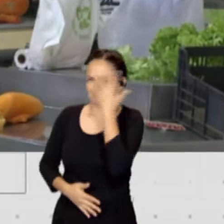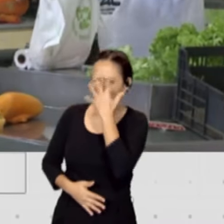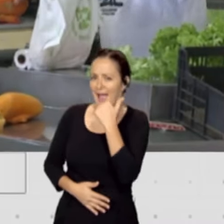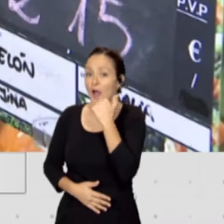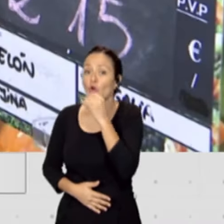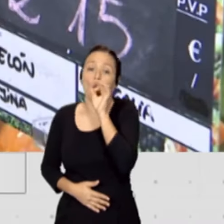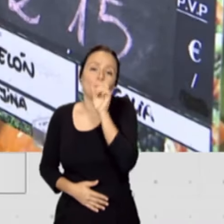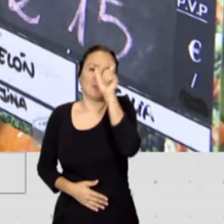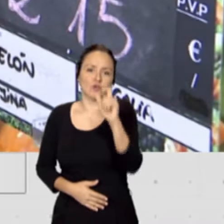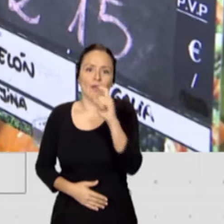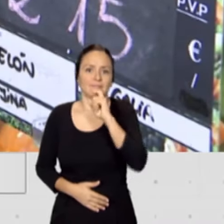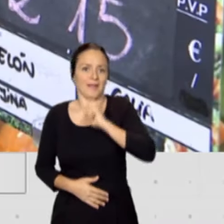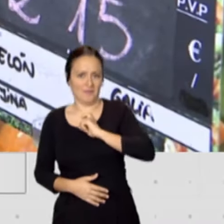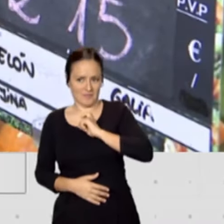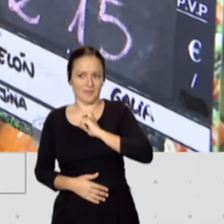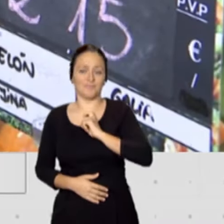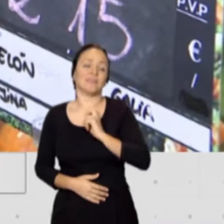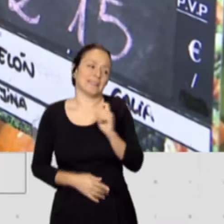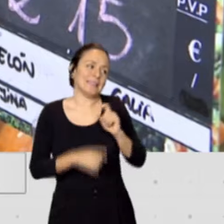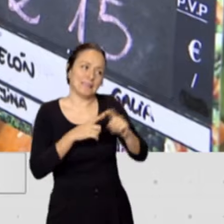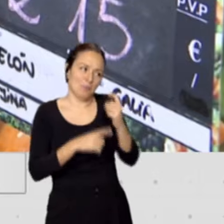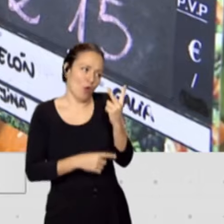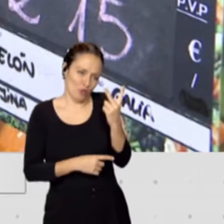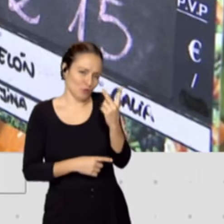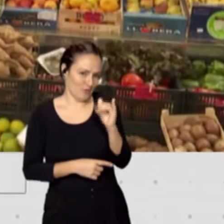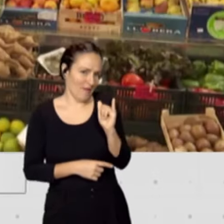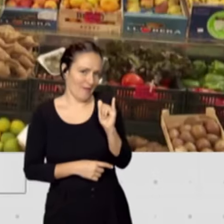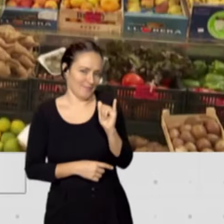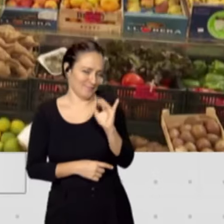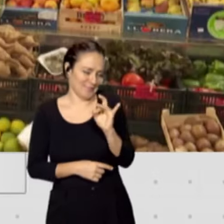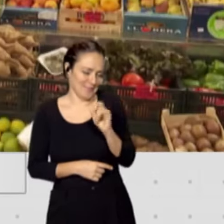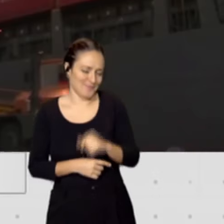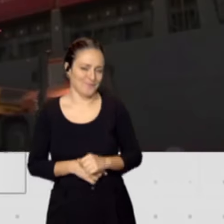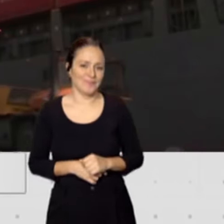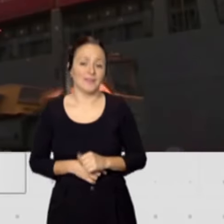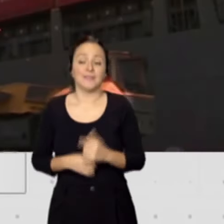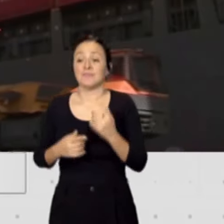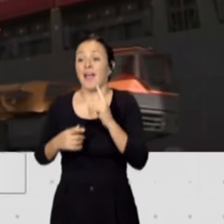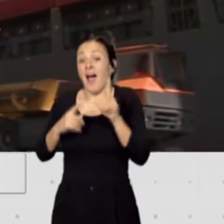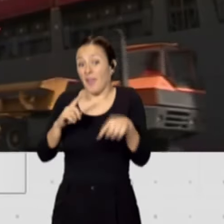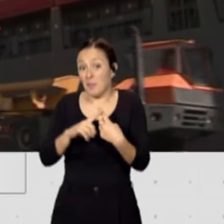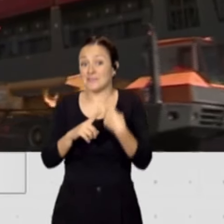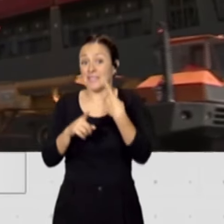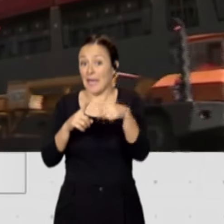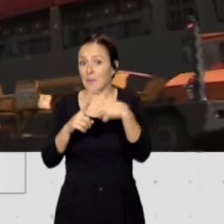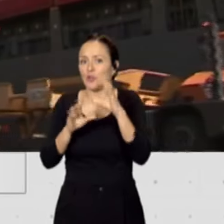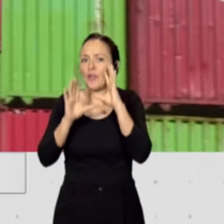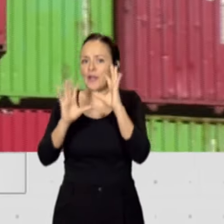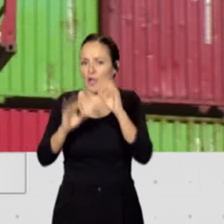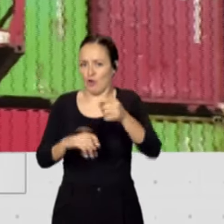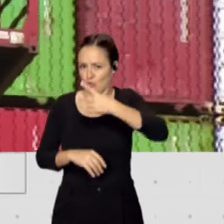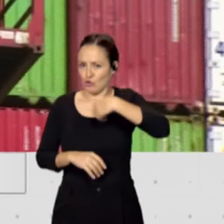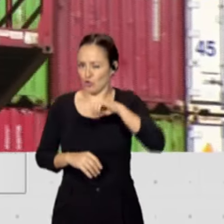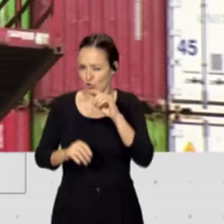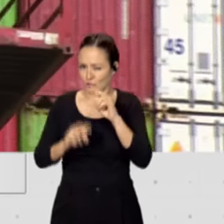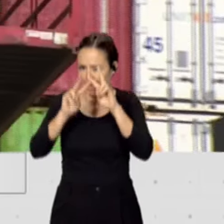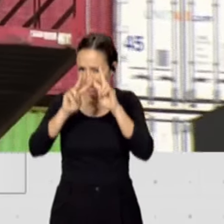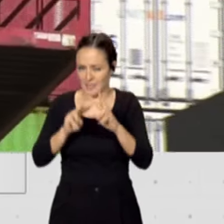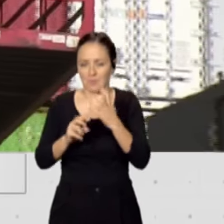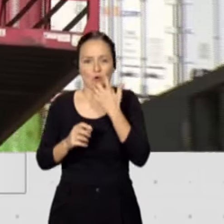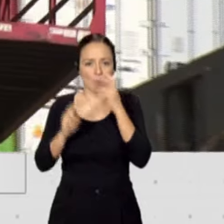archivado que puede haber algo irregular hay de los dos tipos Sí y se suelen además también hay elementos de riesgo que nosotros analizamos eh Por ejemplo la